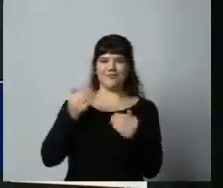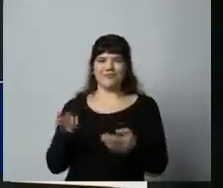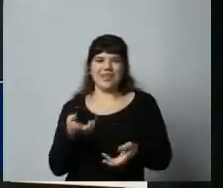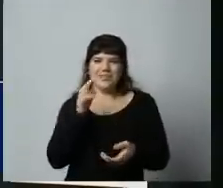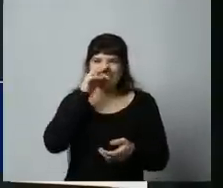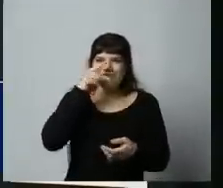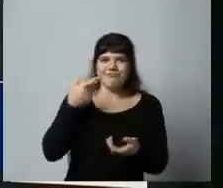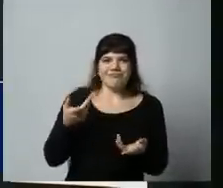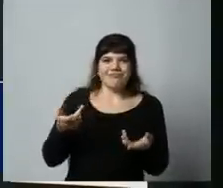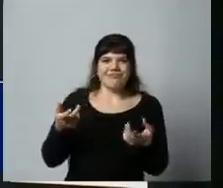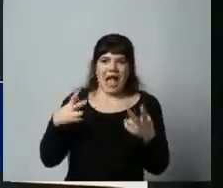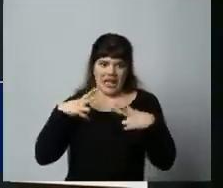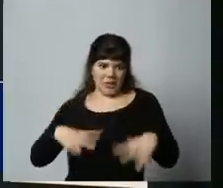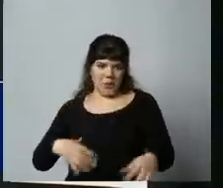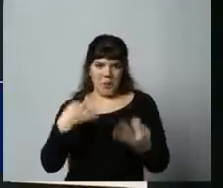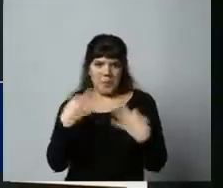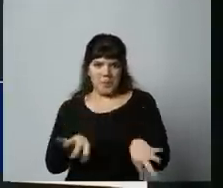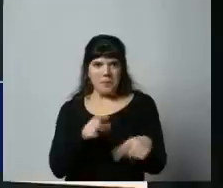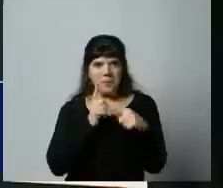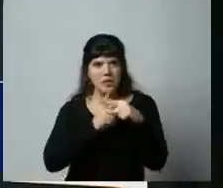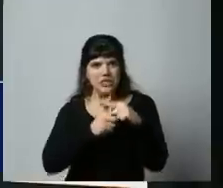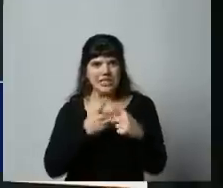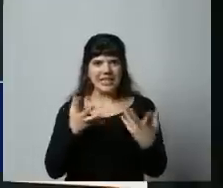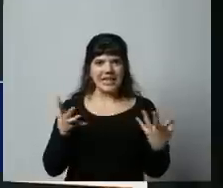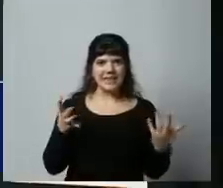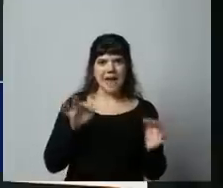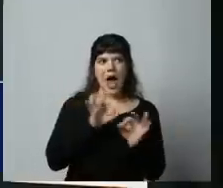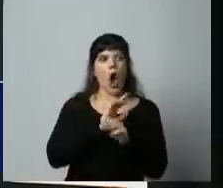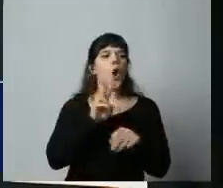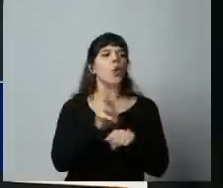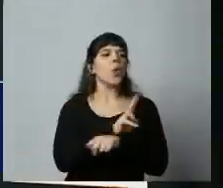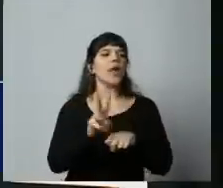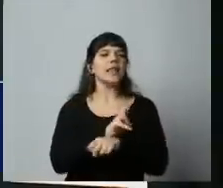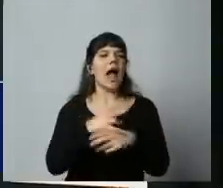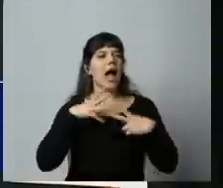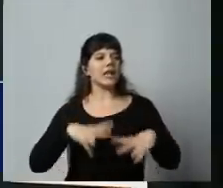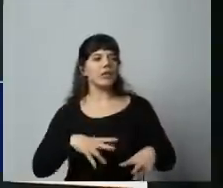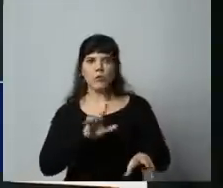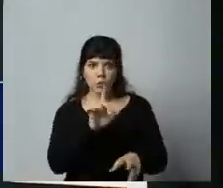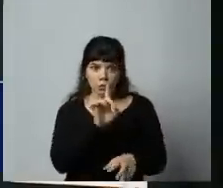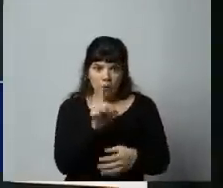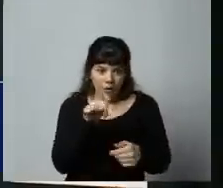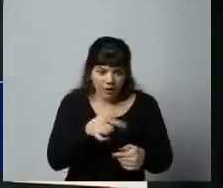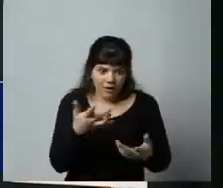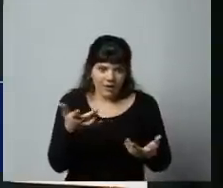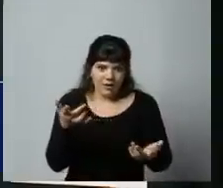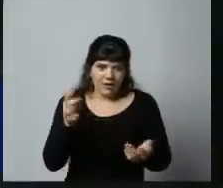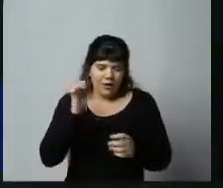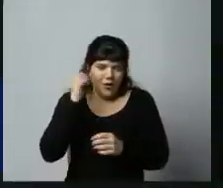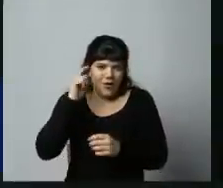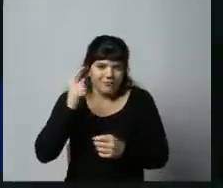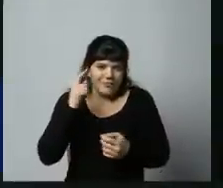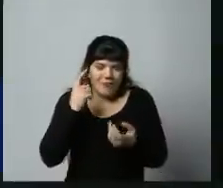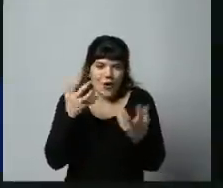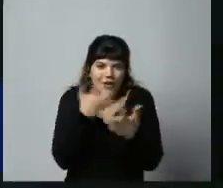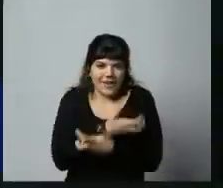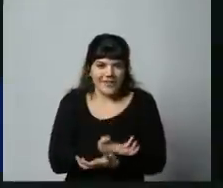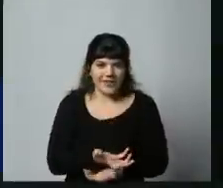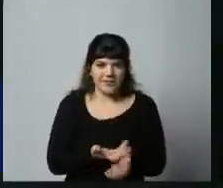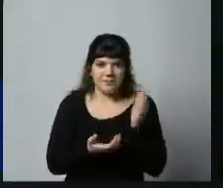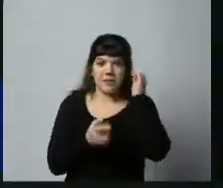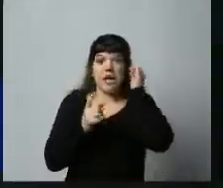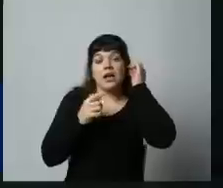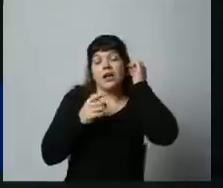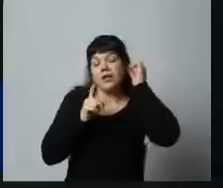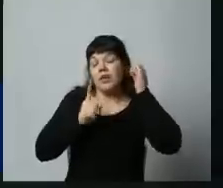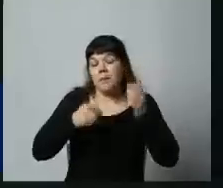digamos eh con para cuidar las formas es brutal no es de Bruto n más exactamente Y como siempre pasa